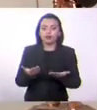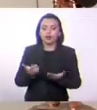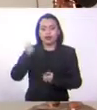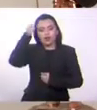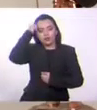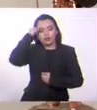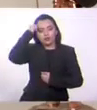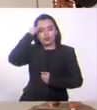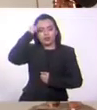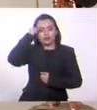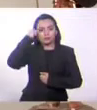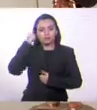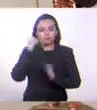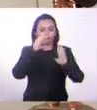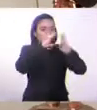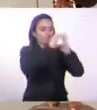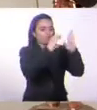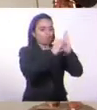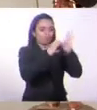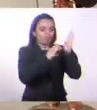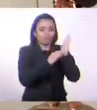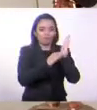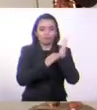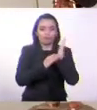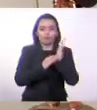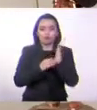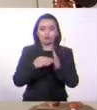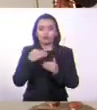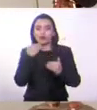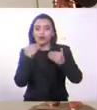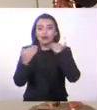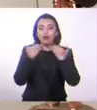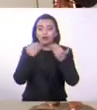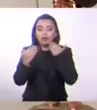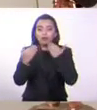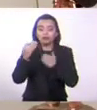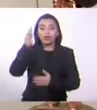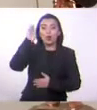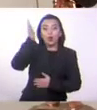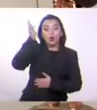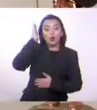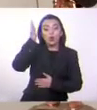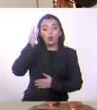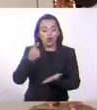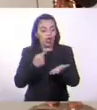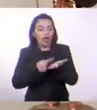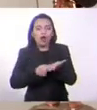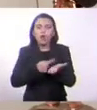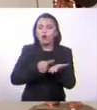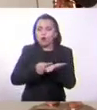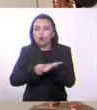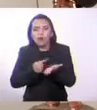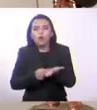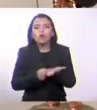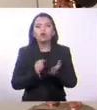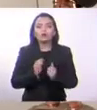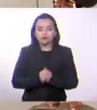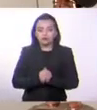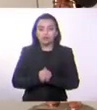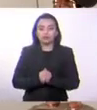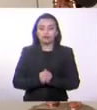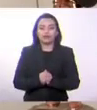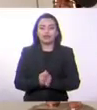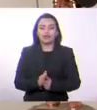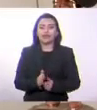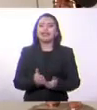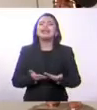Ahora preguntémonos, ¿qué es exponer? ¿Qué es argumentar? Exponer es